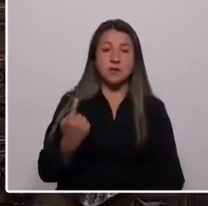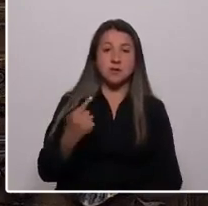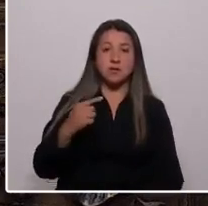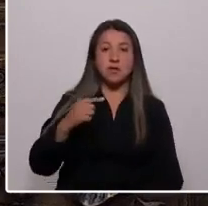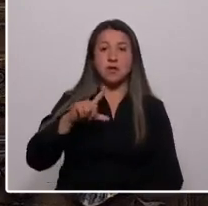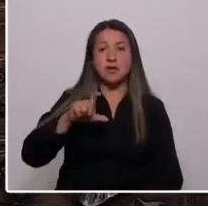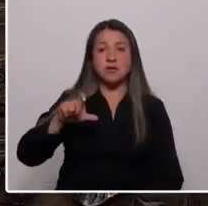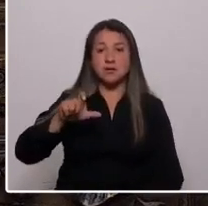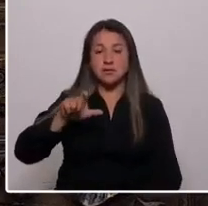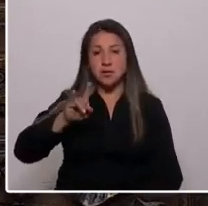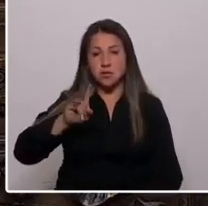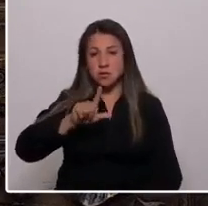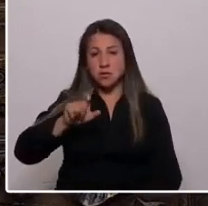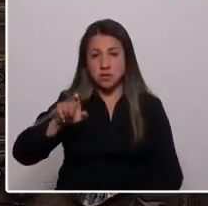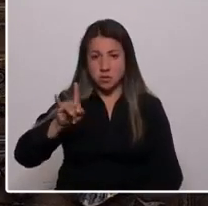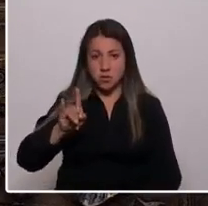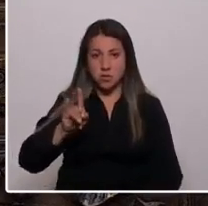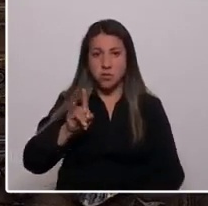Lleu